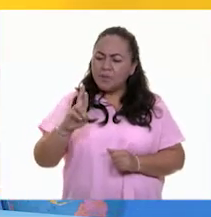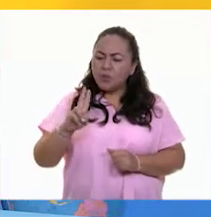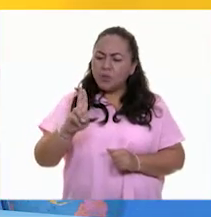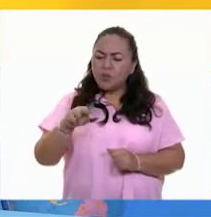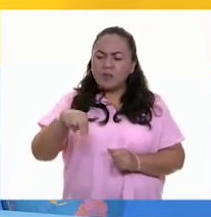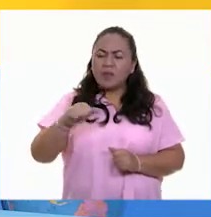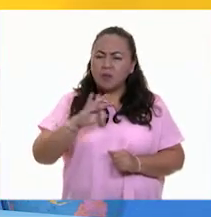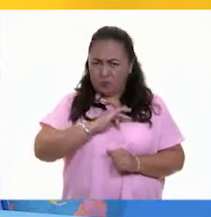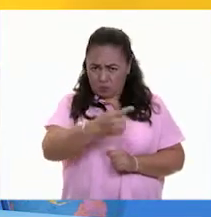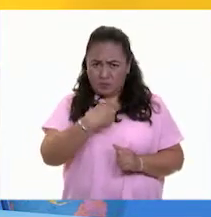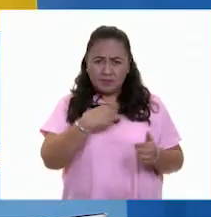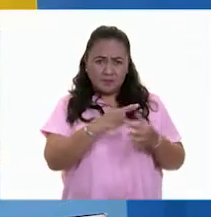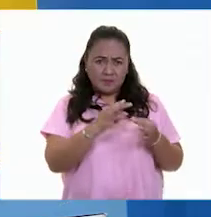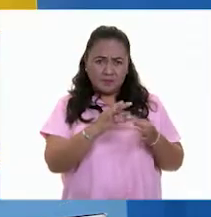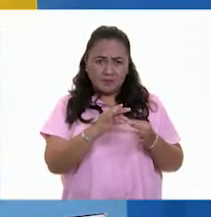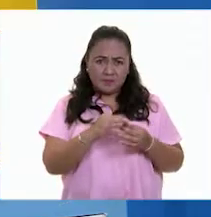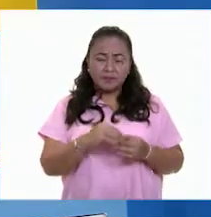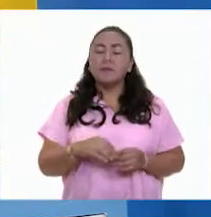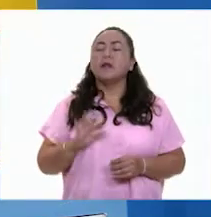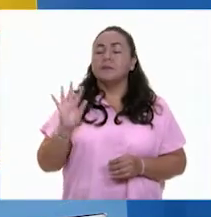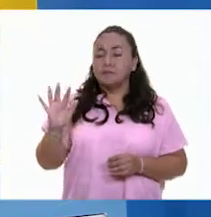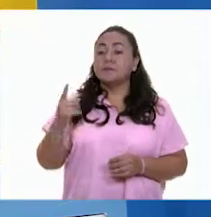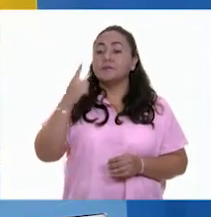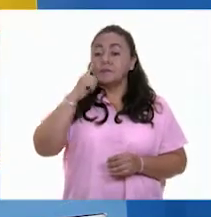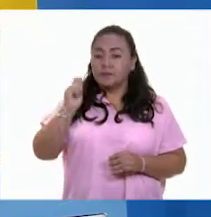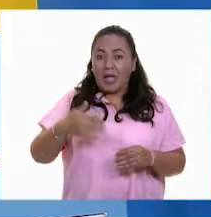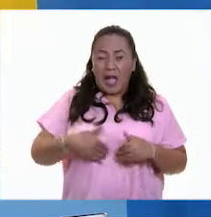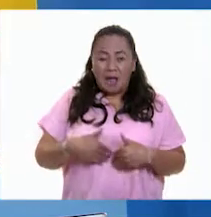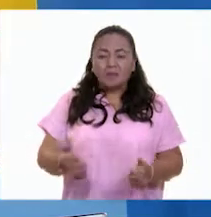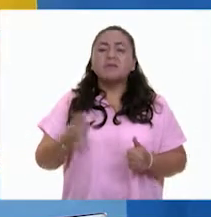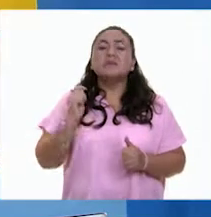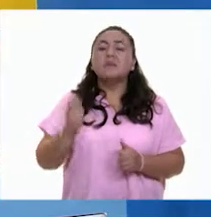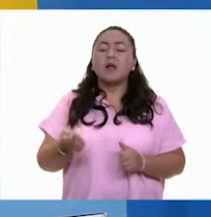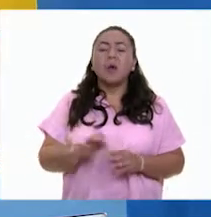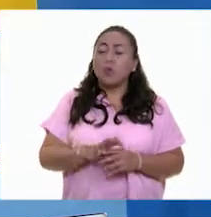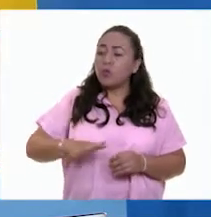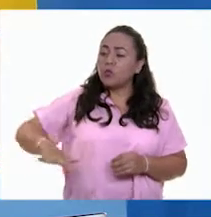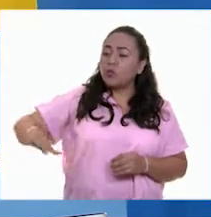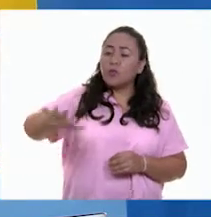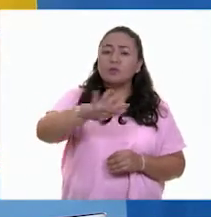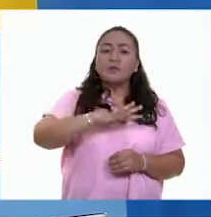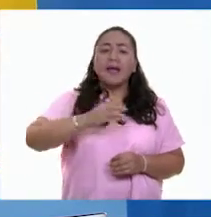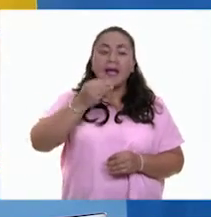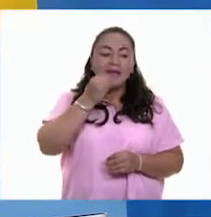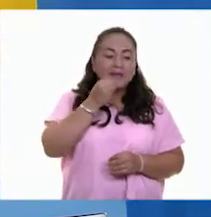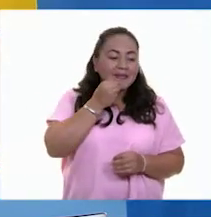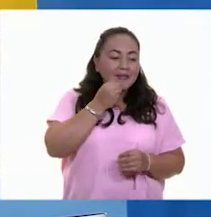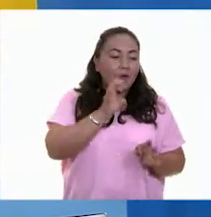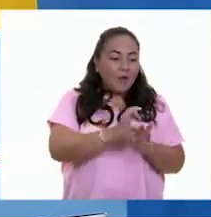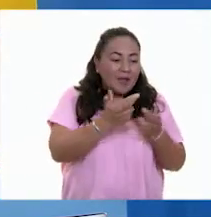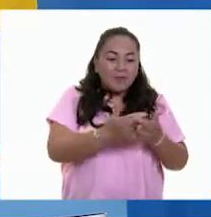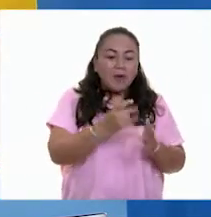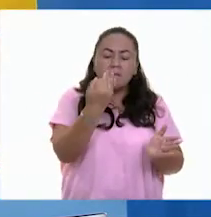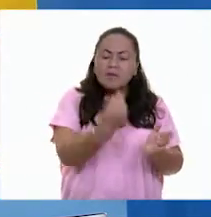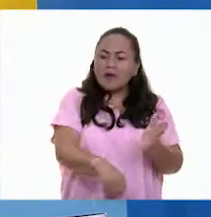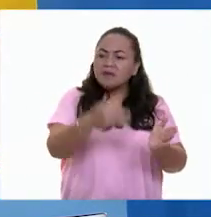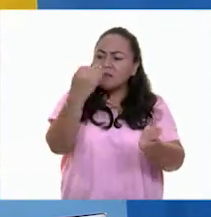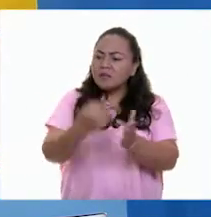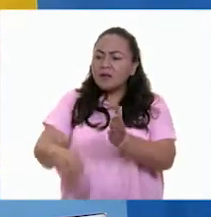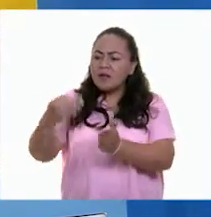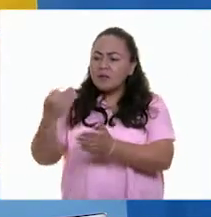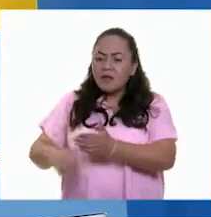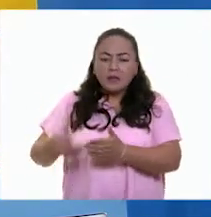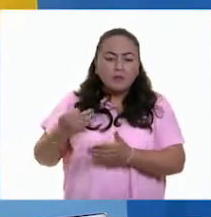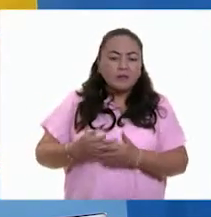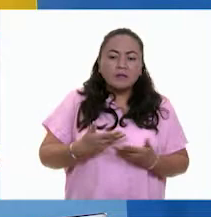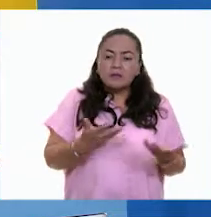un poco también eso? Bueno, la hambruna es la escasez generalizada de alimentos básicos que padece una